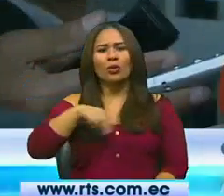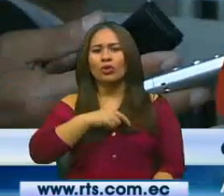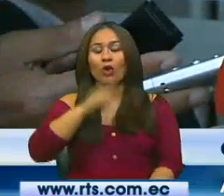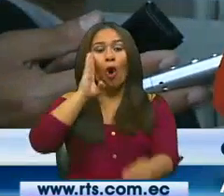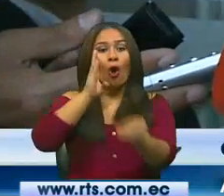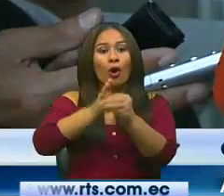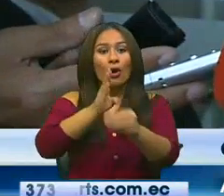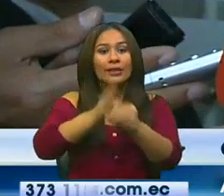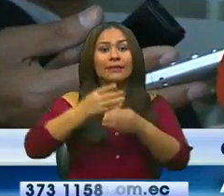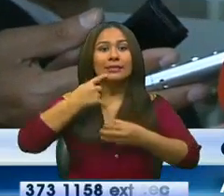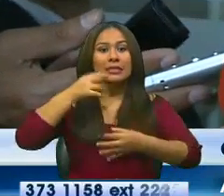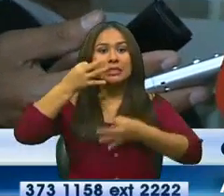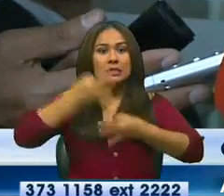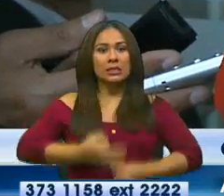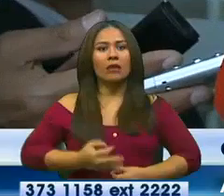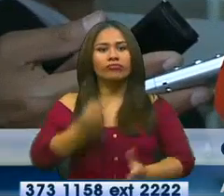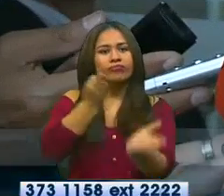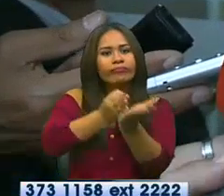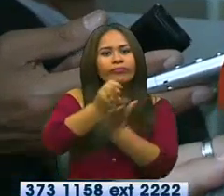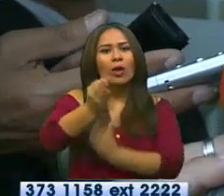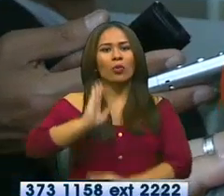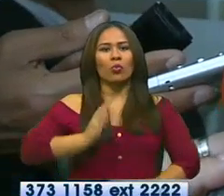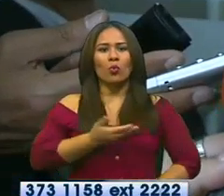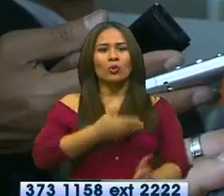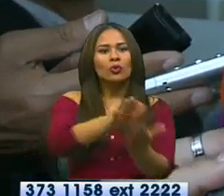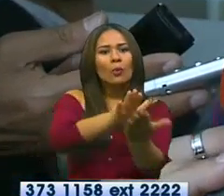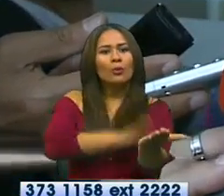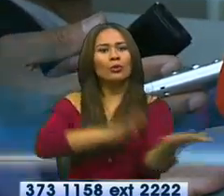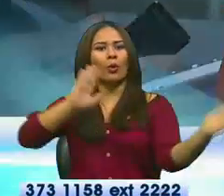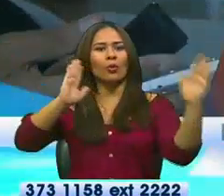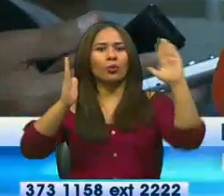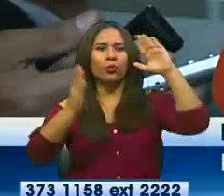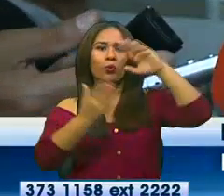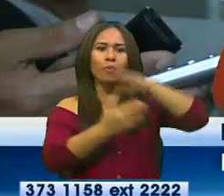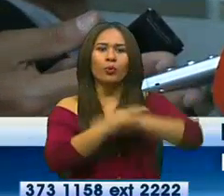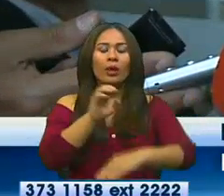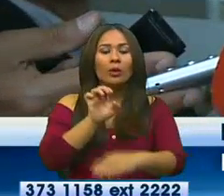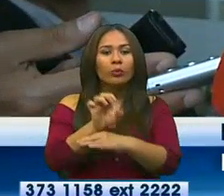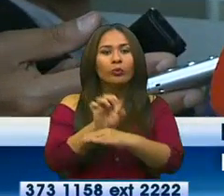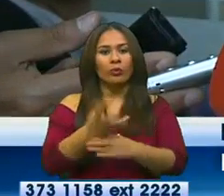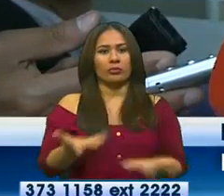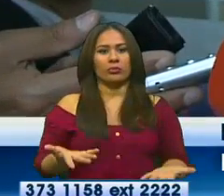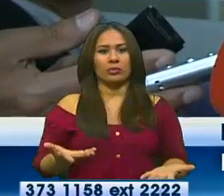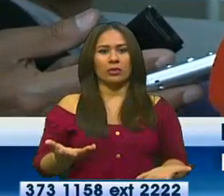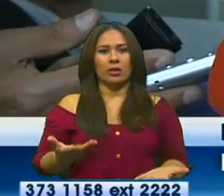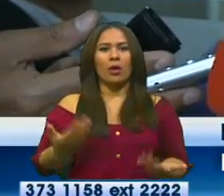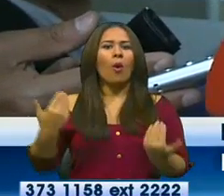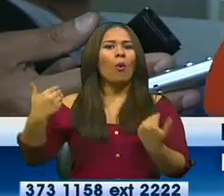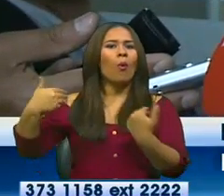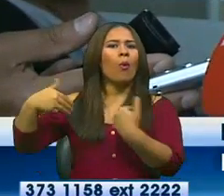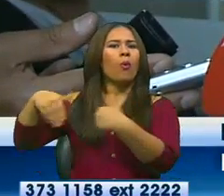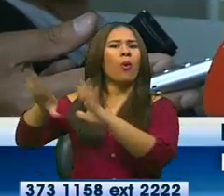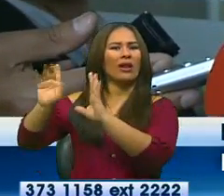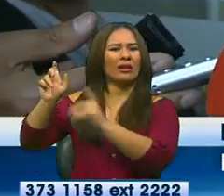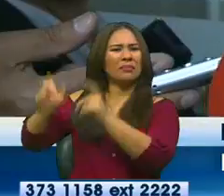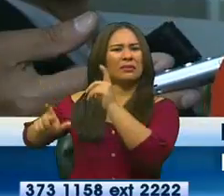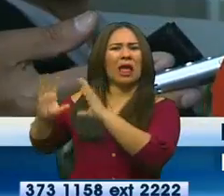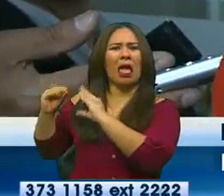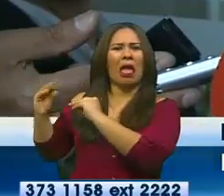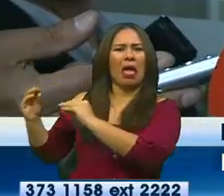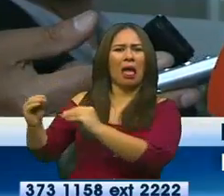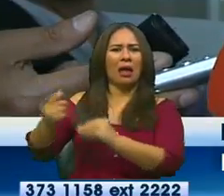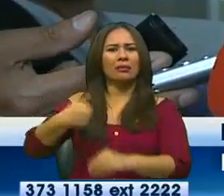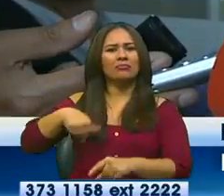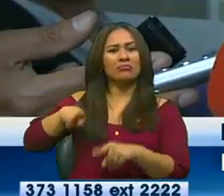actuar consecuentes y leales a nuestro proyecto de la Revolución Ciudadana. Y en ese marco, cualquier calificativo, pues,